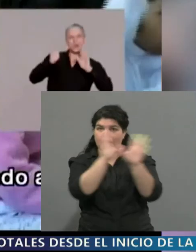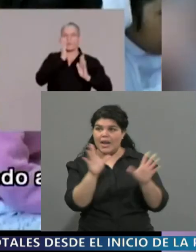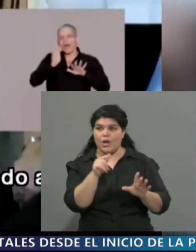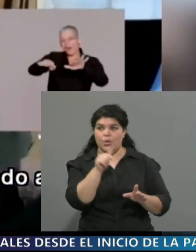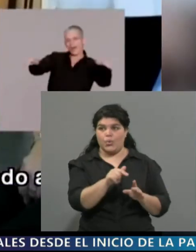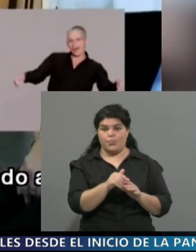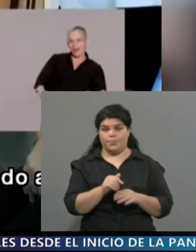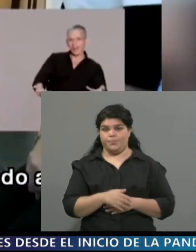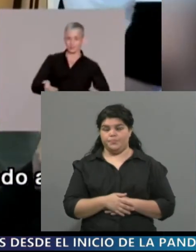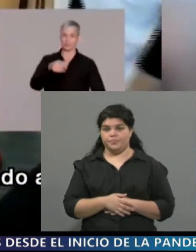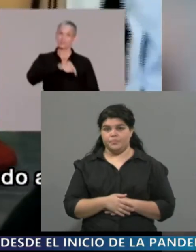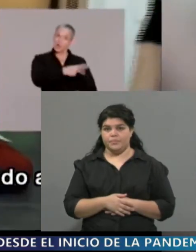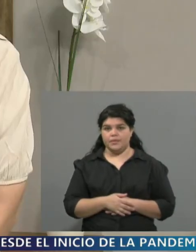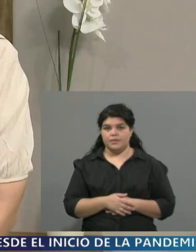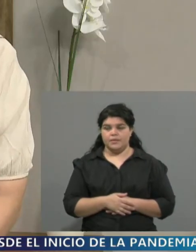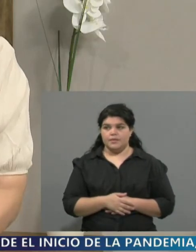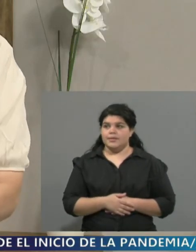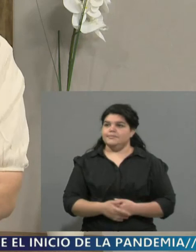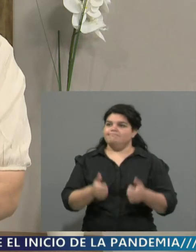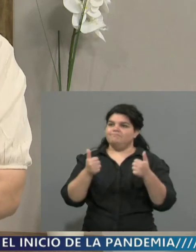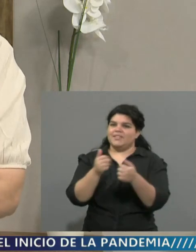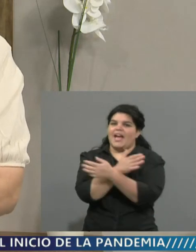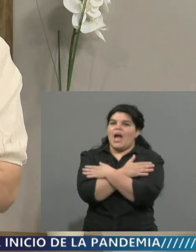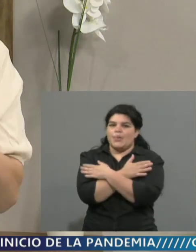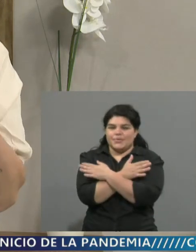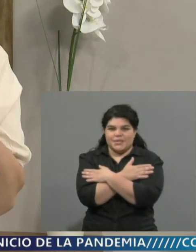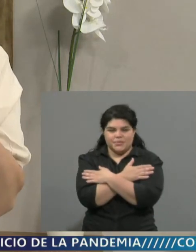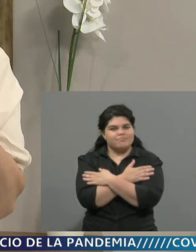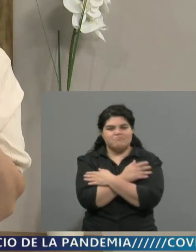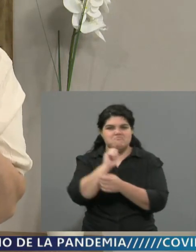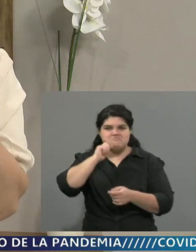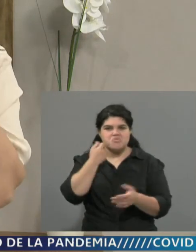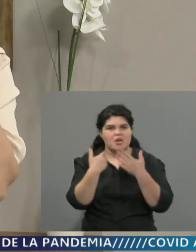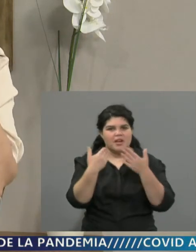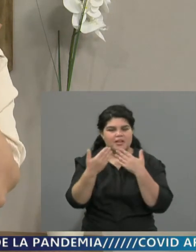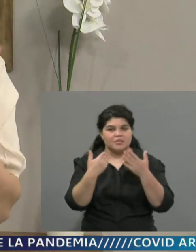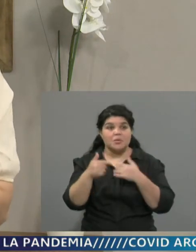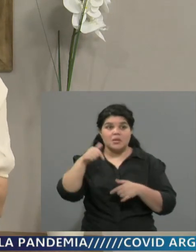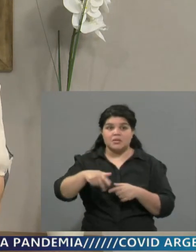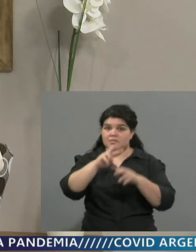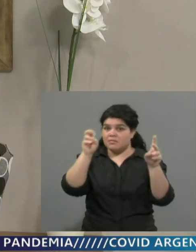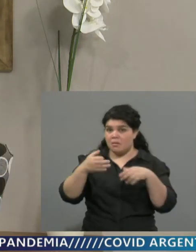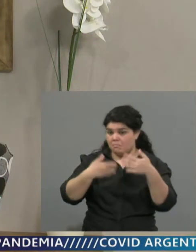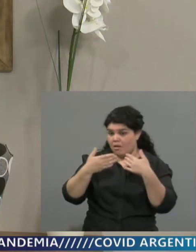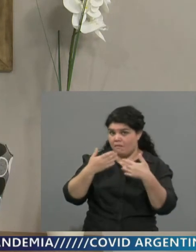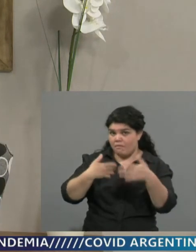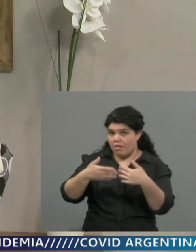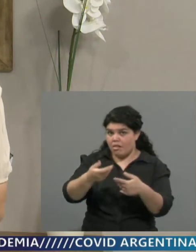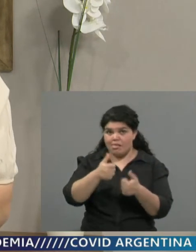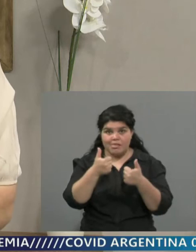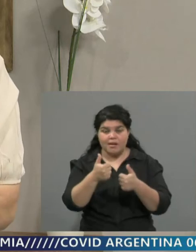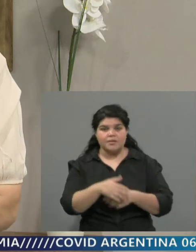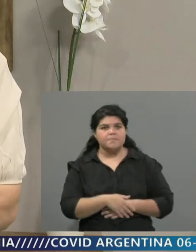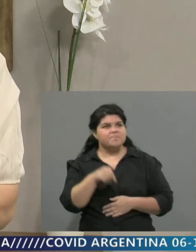superando. Julia, te mando un abrazo grande, me encantó la charla. Seguramente vamos a seguir hablando de esto porque digo, este tema en particular